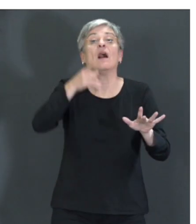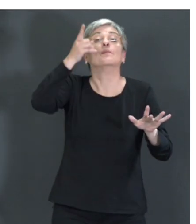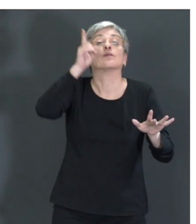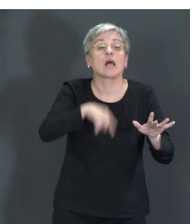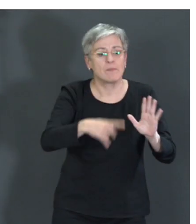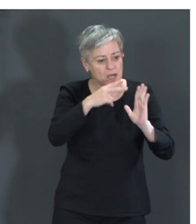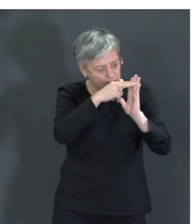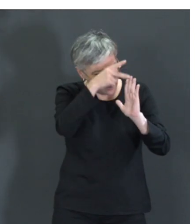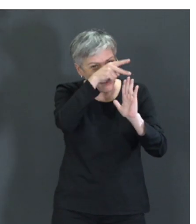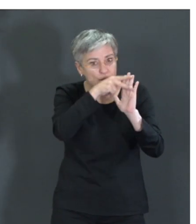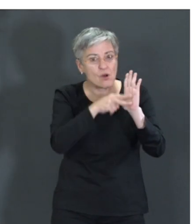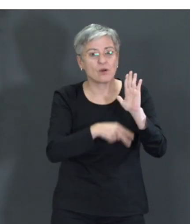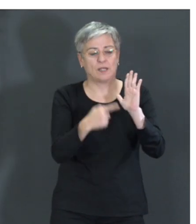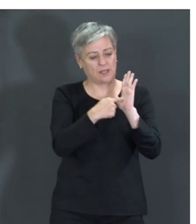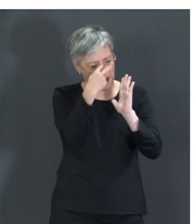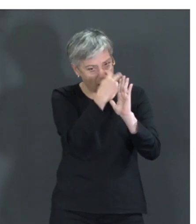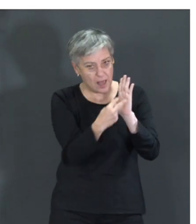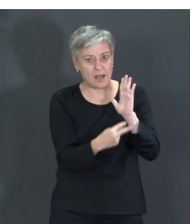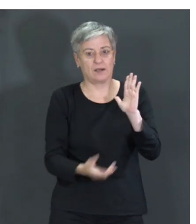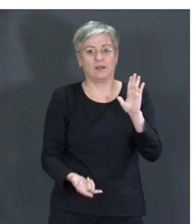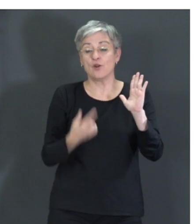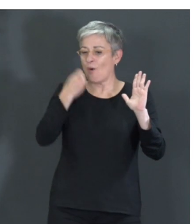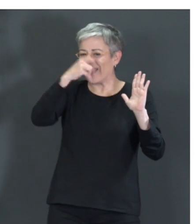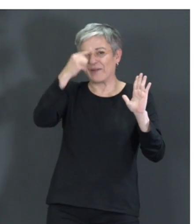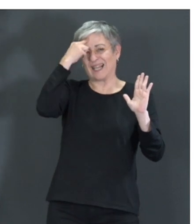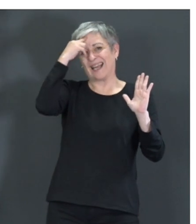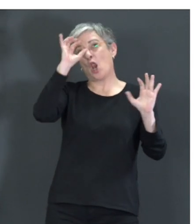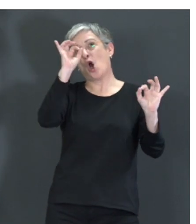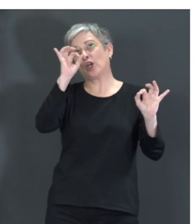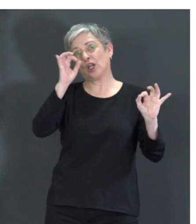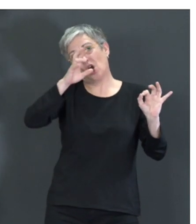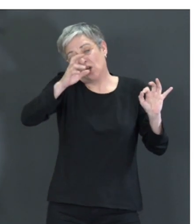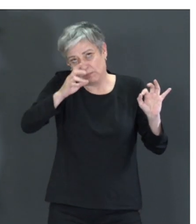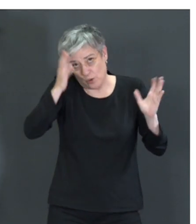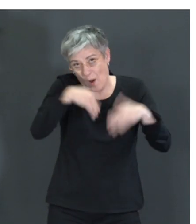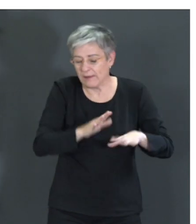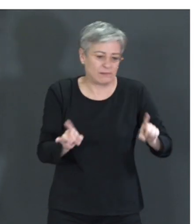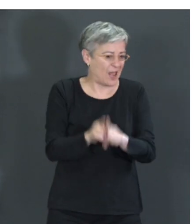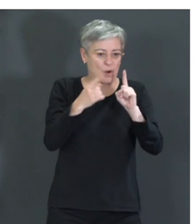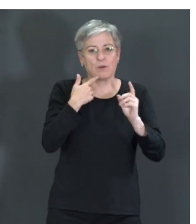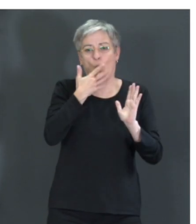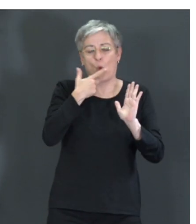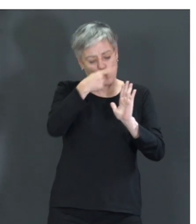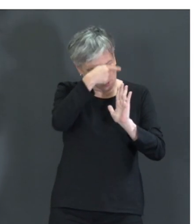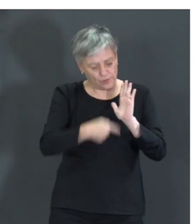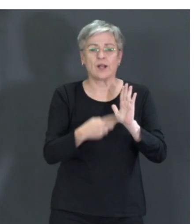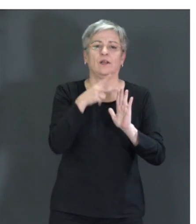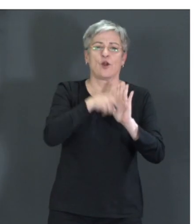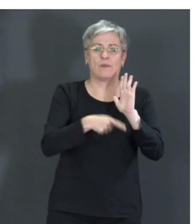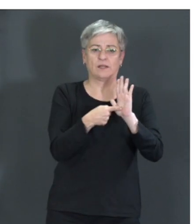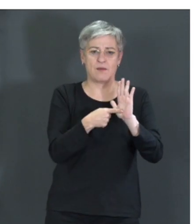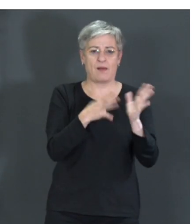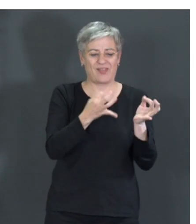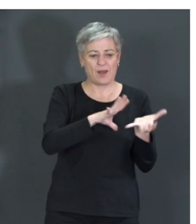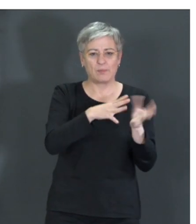que yo digo, ¿vale? No hace falta que tengamos sentido común, que deberíamos, pero por lo menos conocer la normativa que nos es de aplicación, ¿no? Y